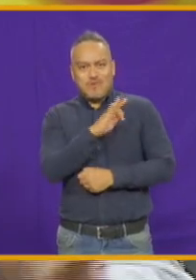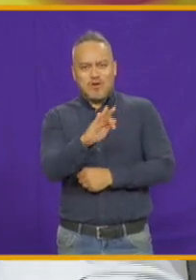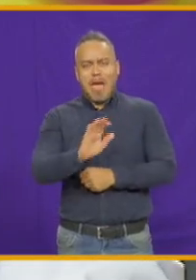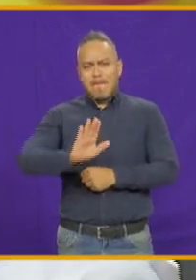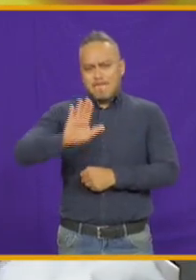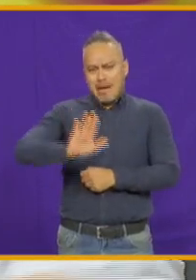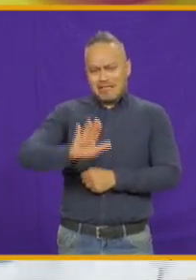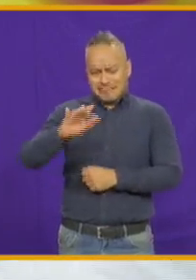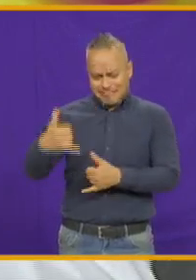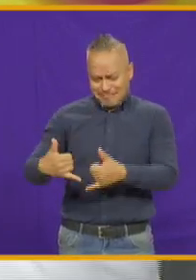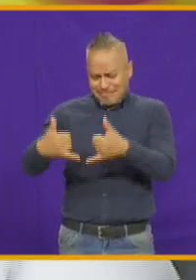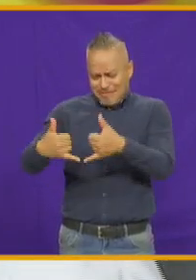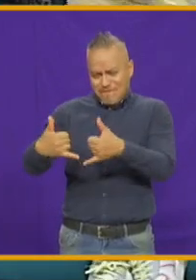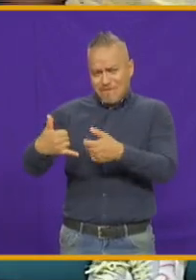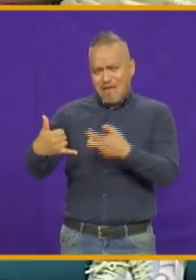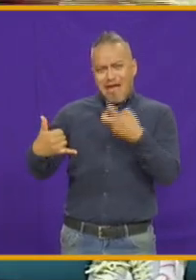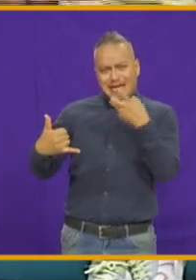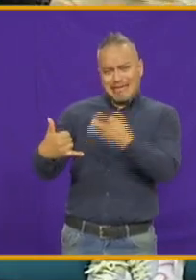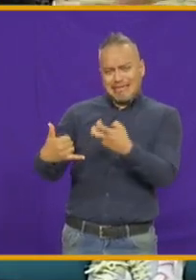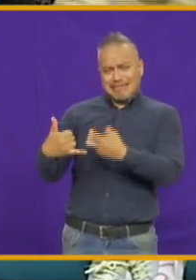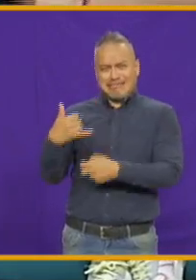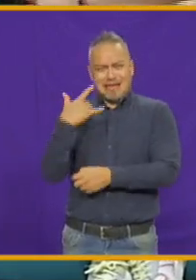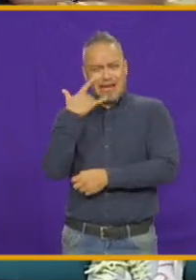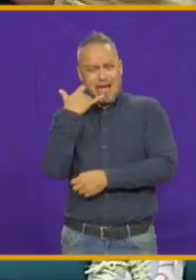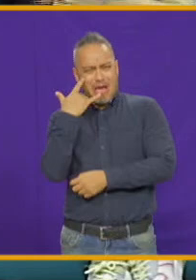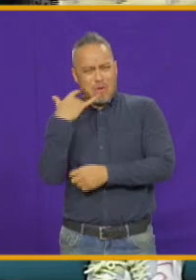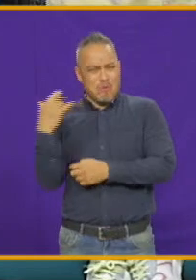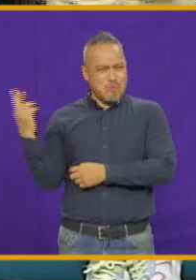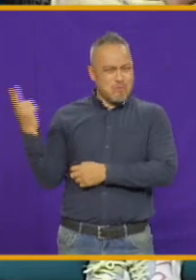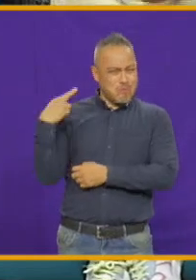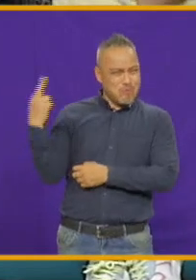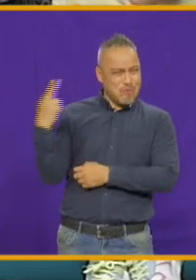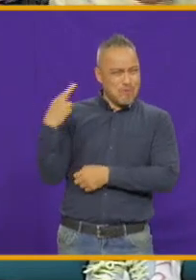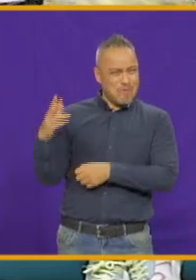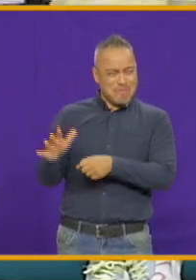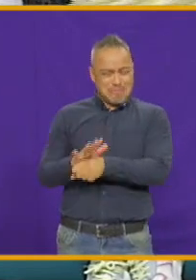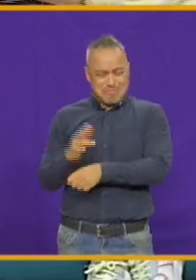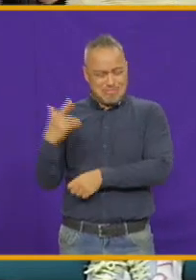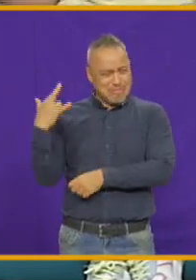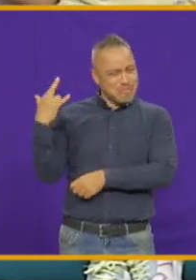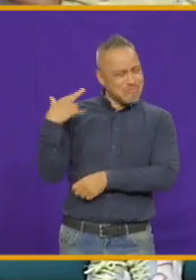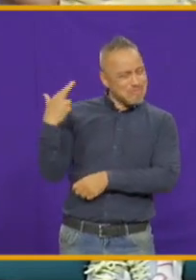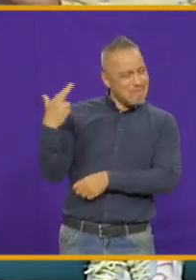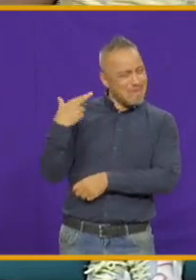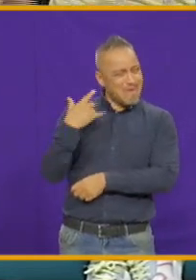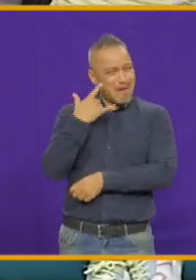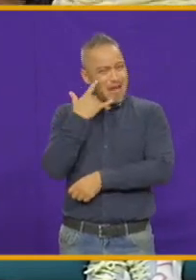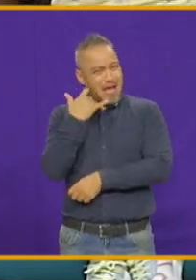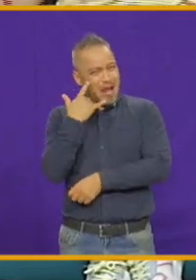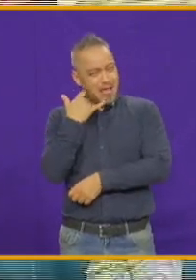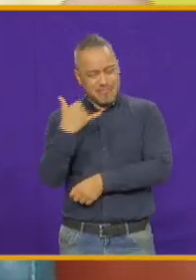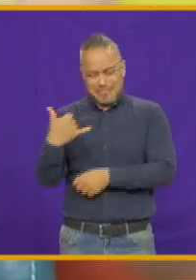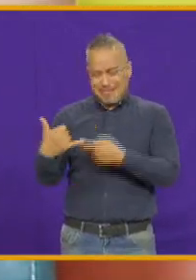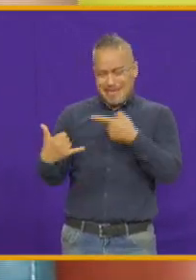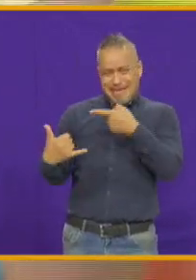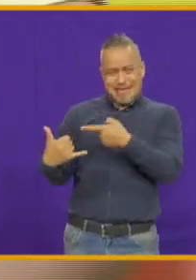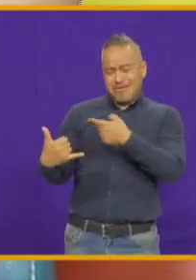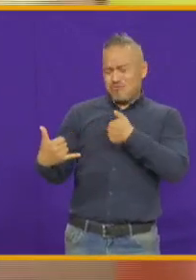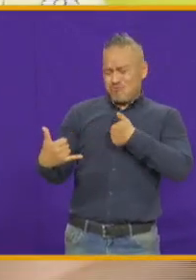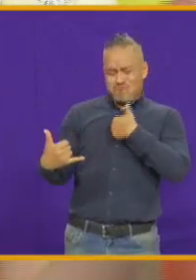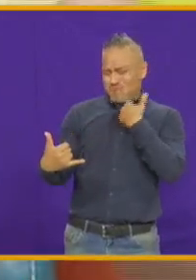Por qué ese teléfono parece carpintero porque aserrín porque a ferran que es de